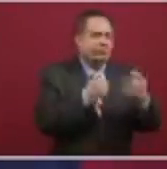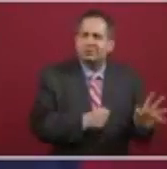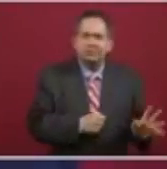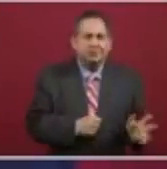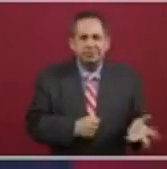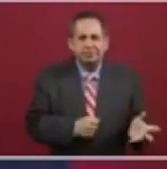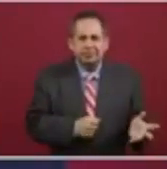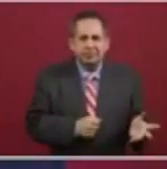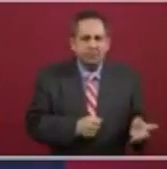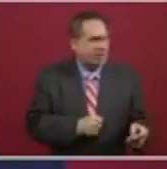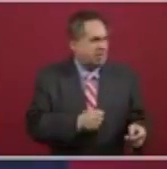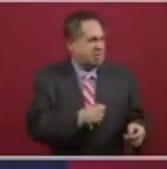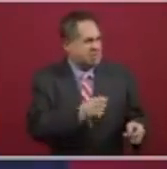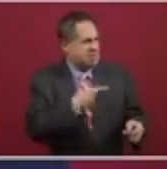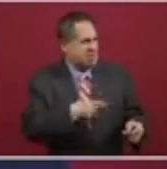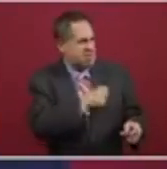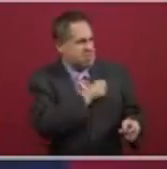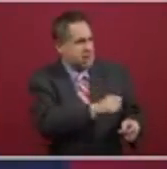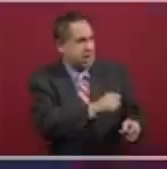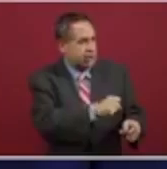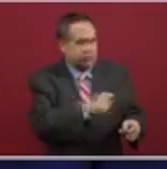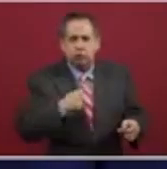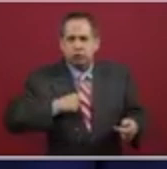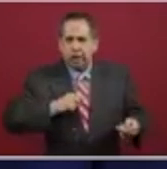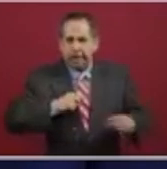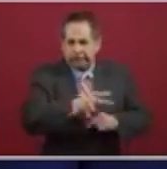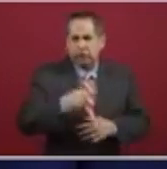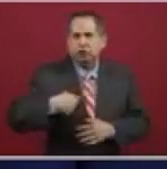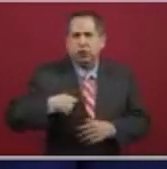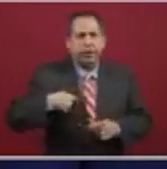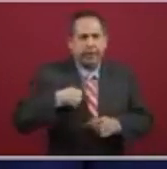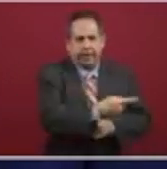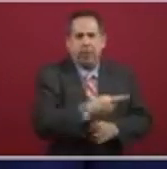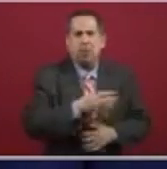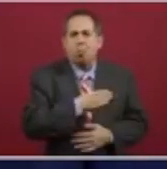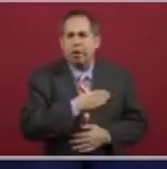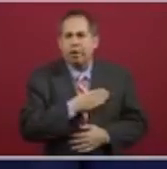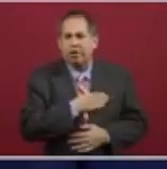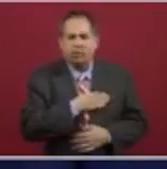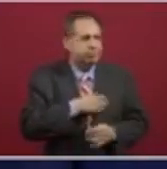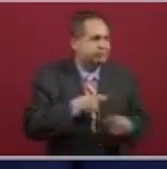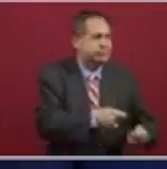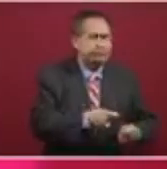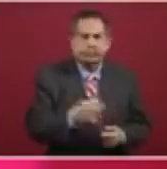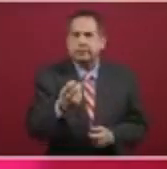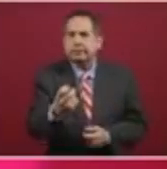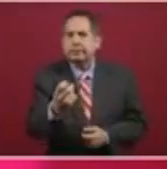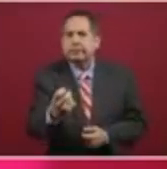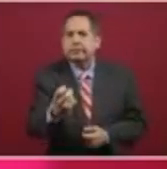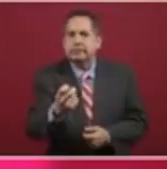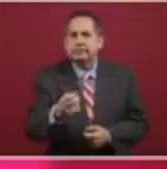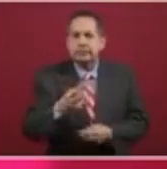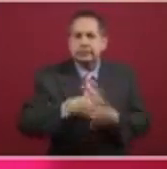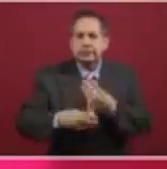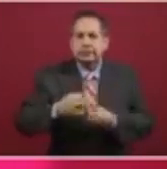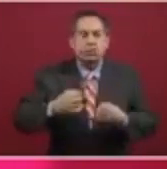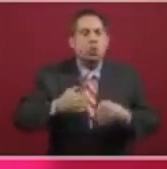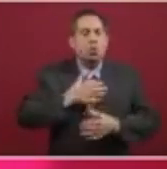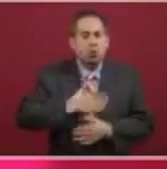enfrentarlo haciendo el bien, y la paz y la tranquilidad son frutos de la justicia.